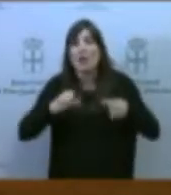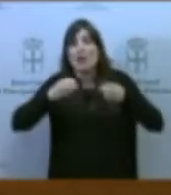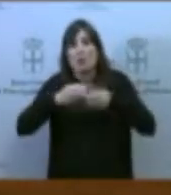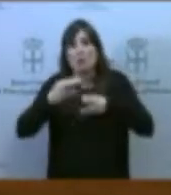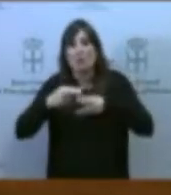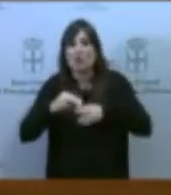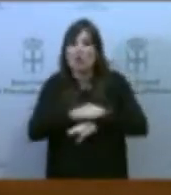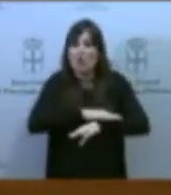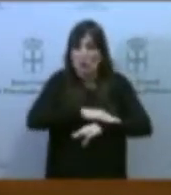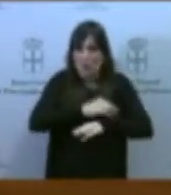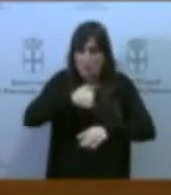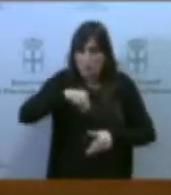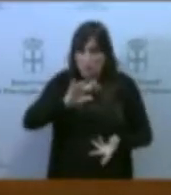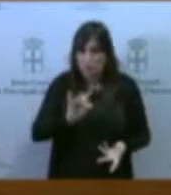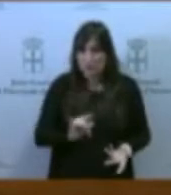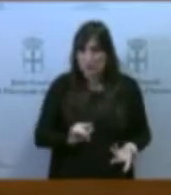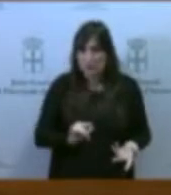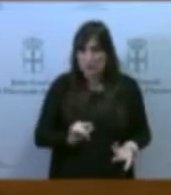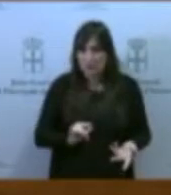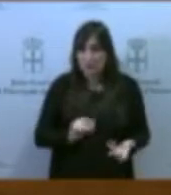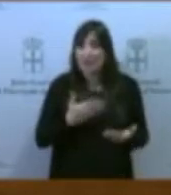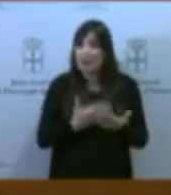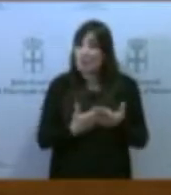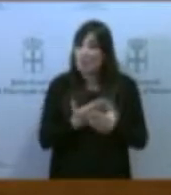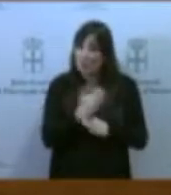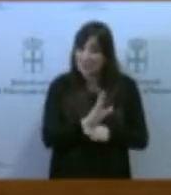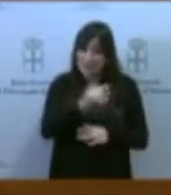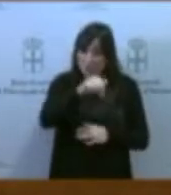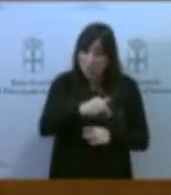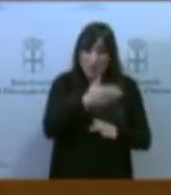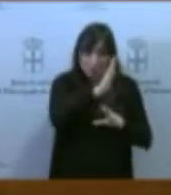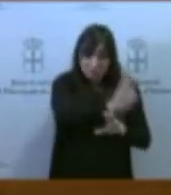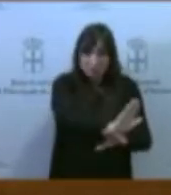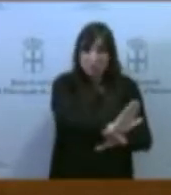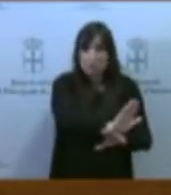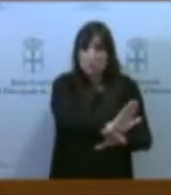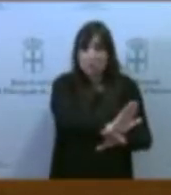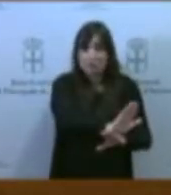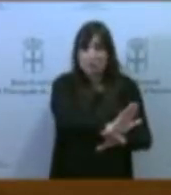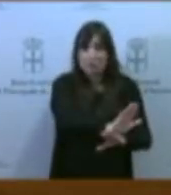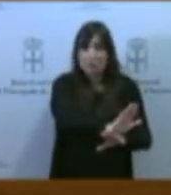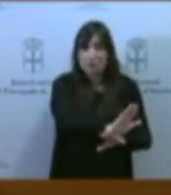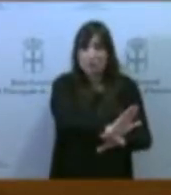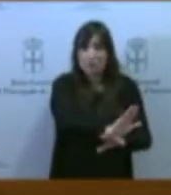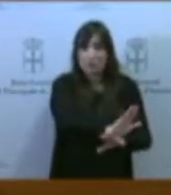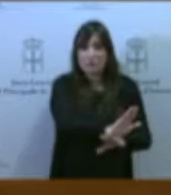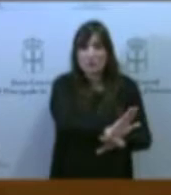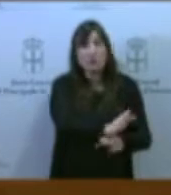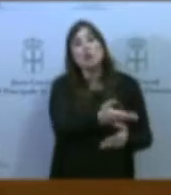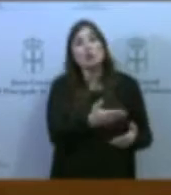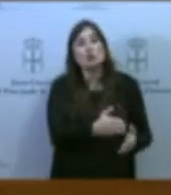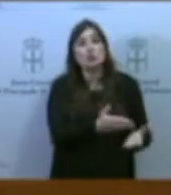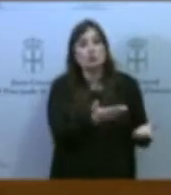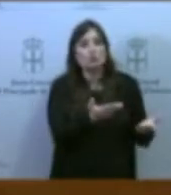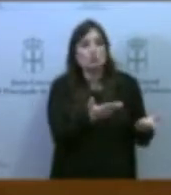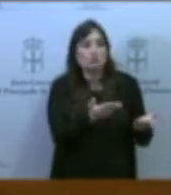Y las propuestas que hicimos hoy, llamamos al Partido Socialista a que le revise y contemple